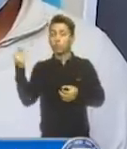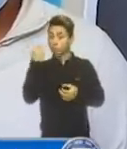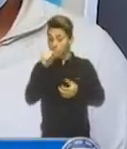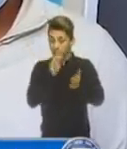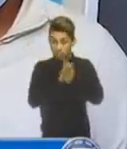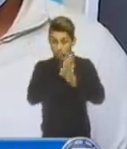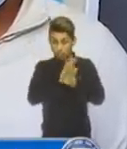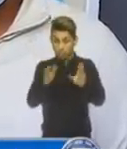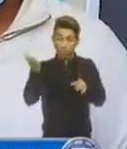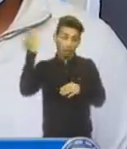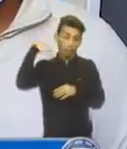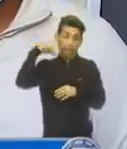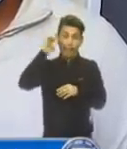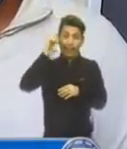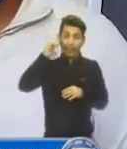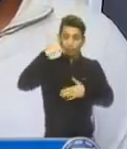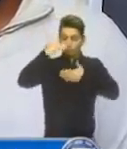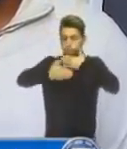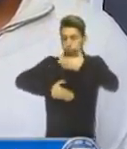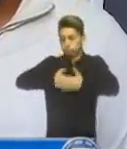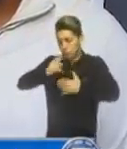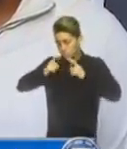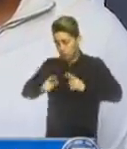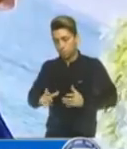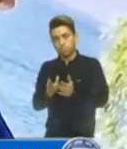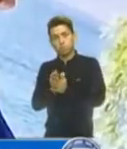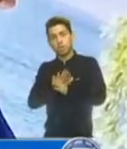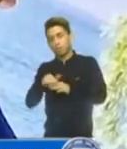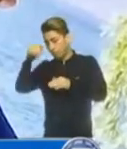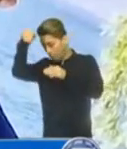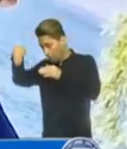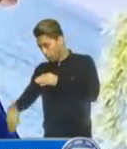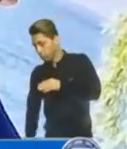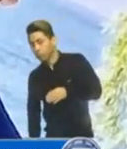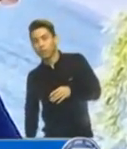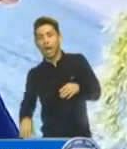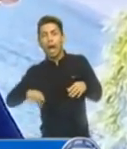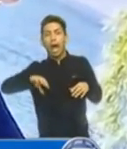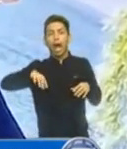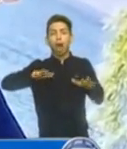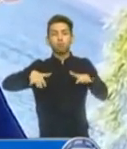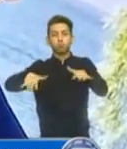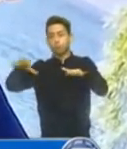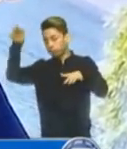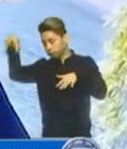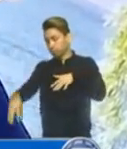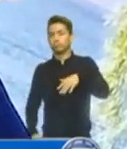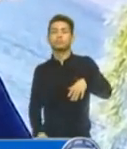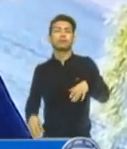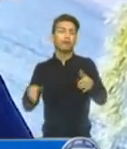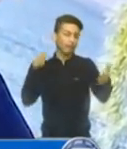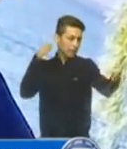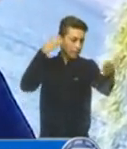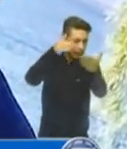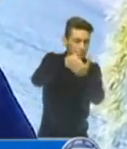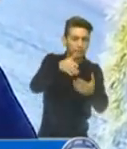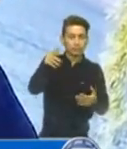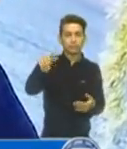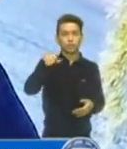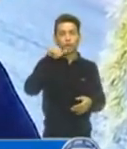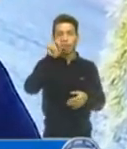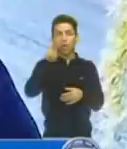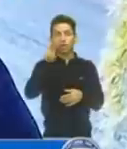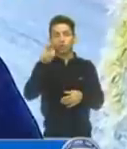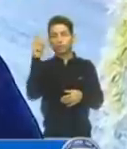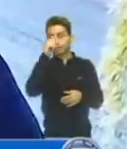pasado, envuelto en plástico y en el interior de una alcantarilla al final de la avenida Simeón Caña, zona 2 capitalina. Luz